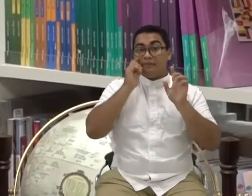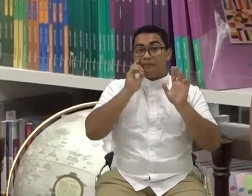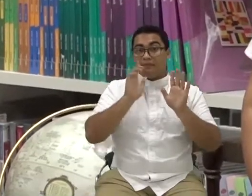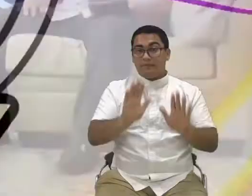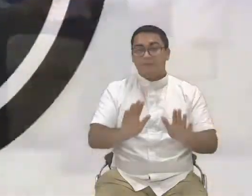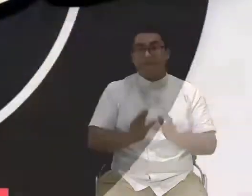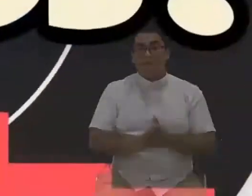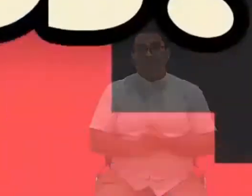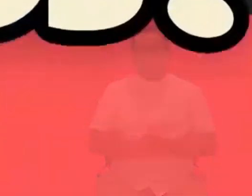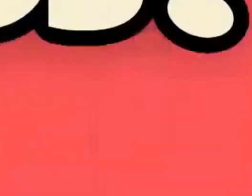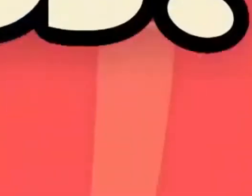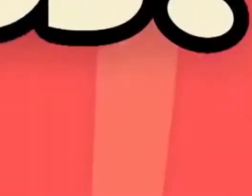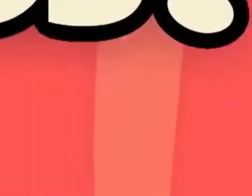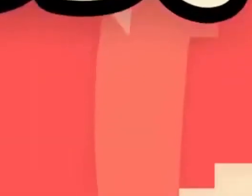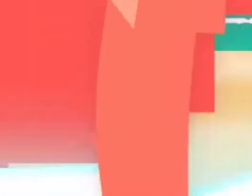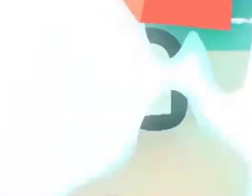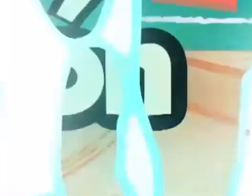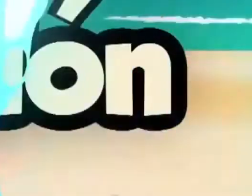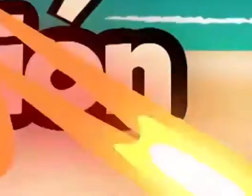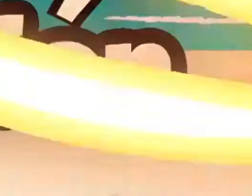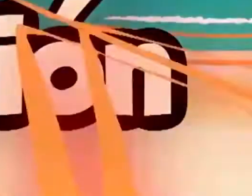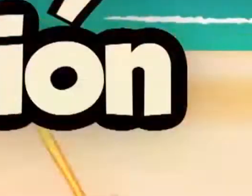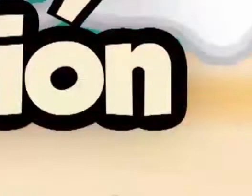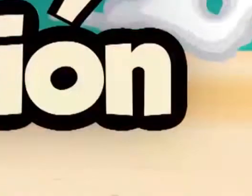y Segura.